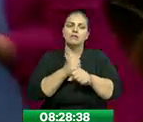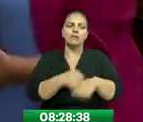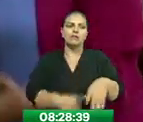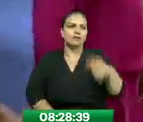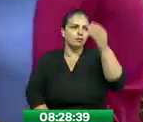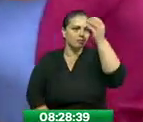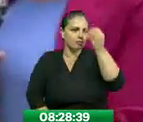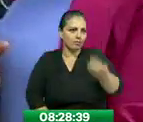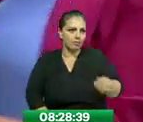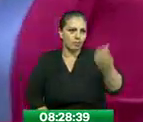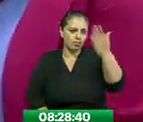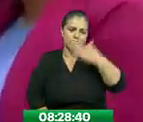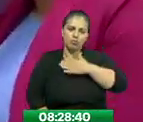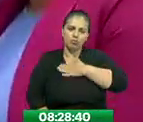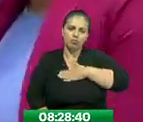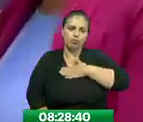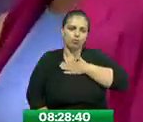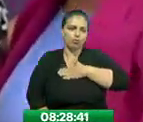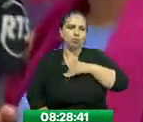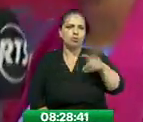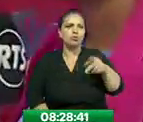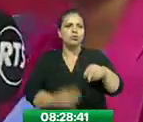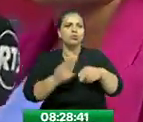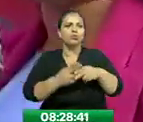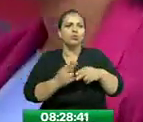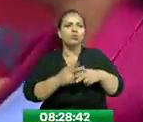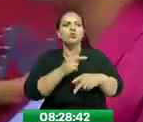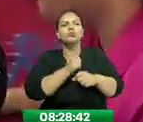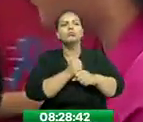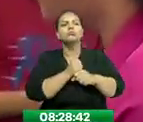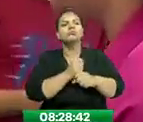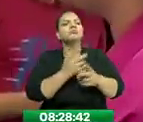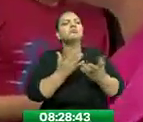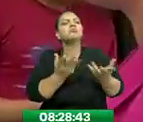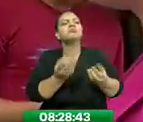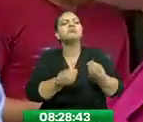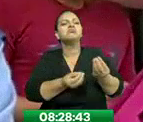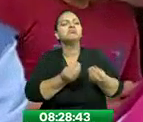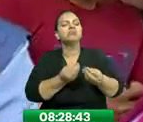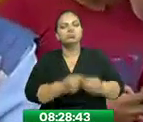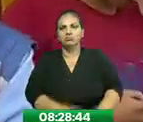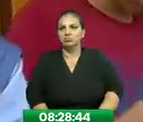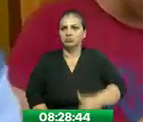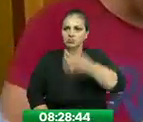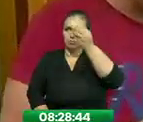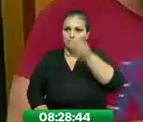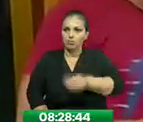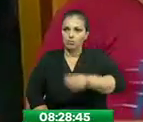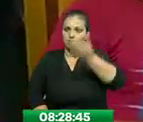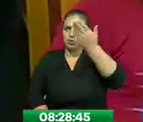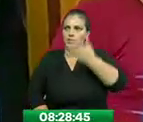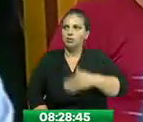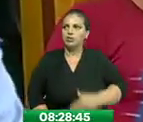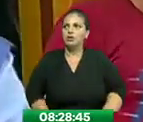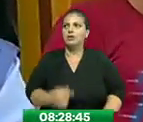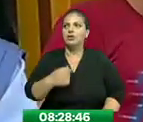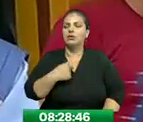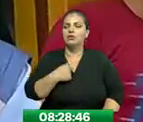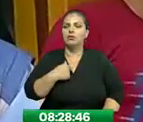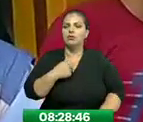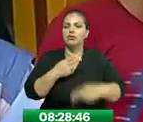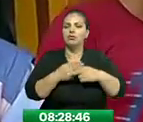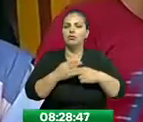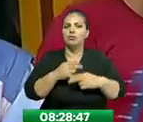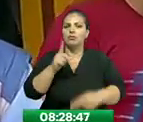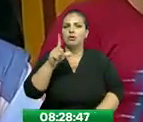favor, nos explica su nombre y su cargo y qué es lo que están realizando en el punto. Bueno, buen día, señorita. Yo soy el supervisor Luis Intriago de